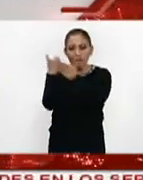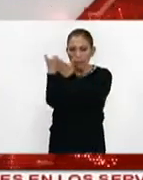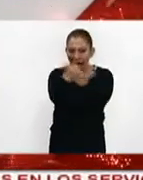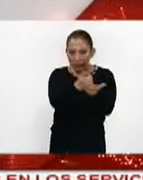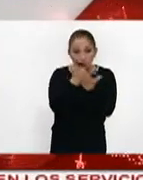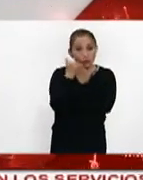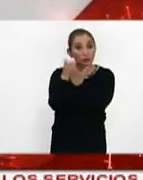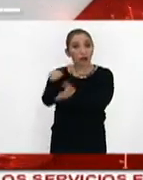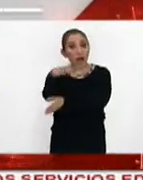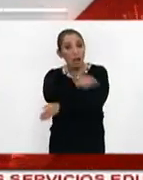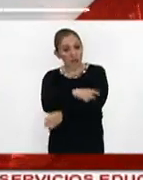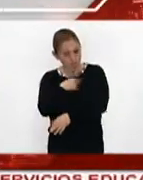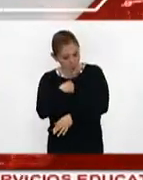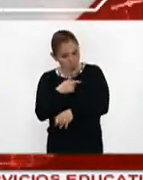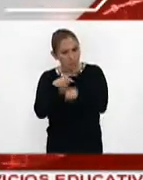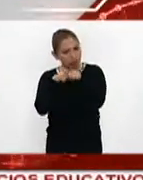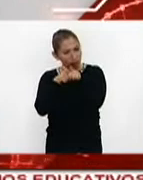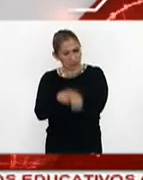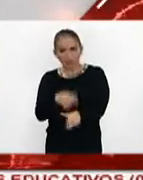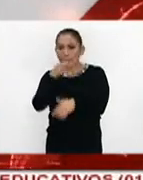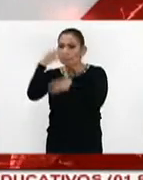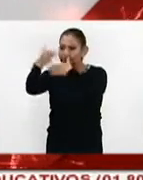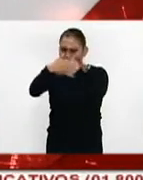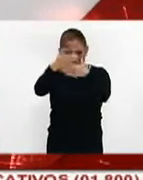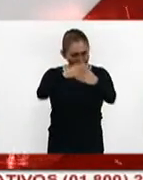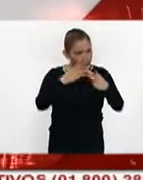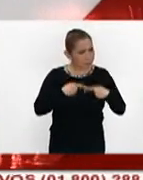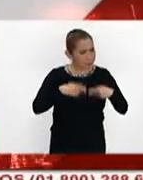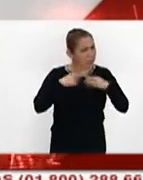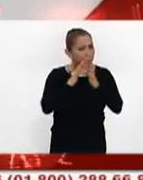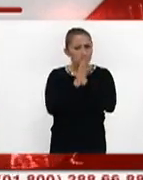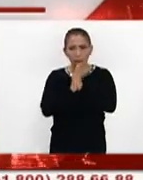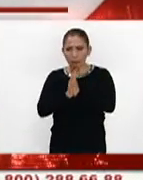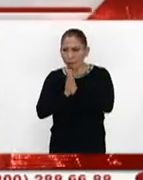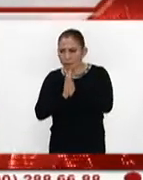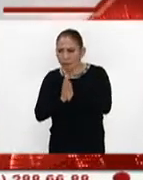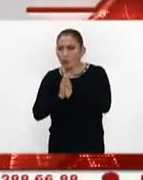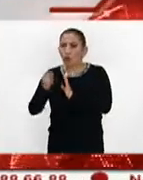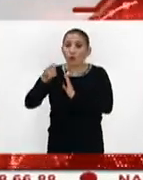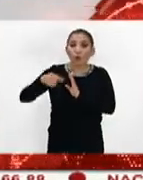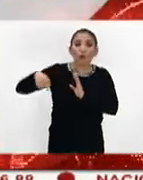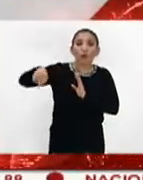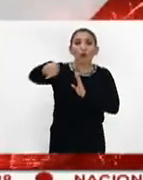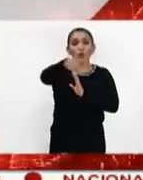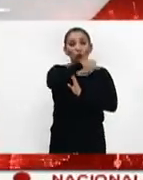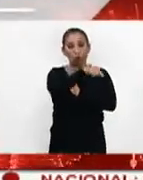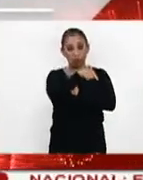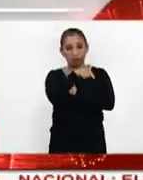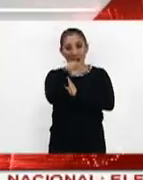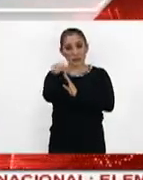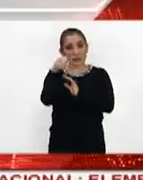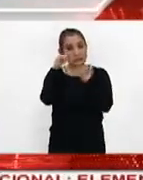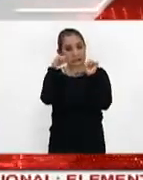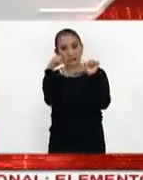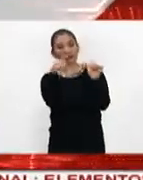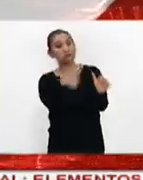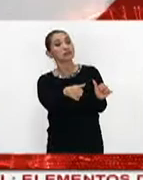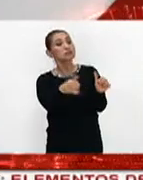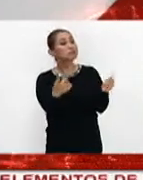ayudemos. Voy a seguir llamando a los ciudadanos para que estén